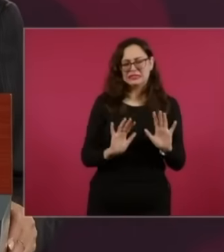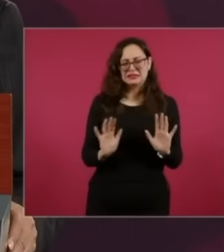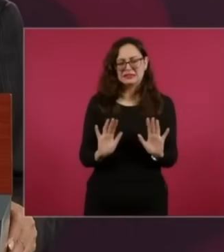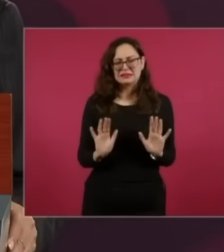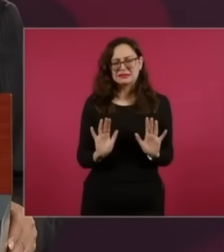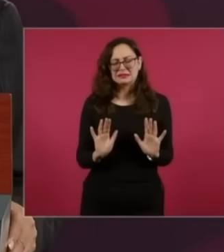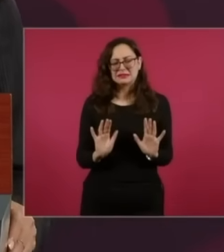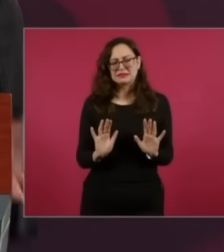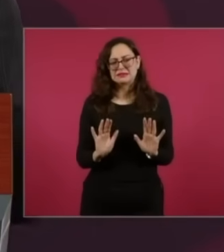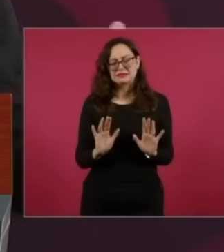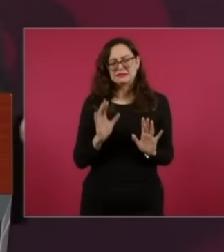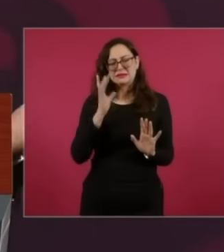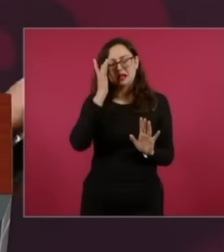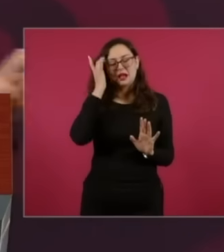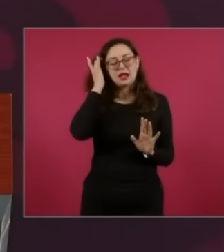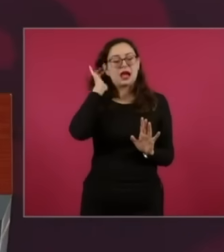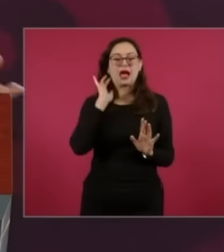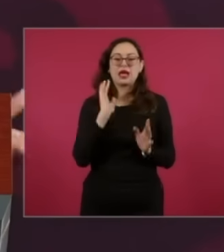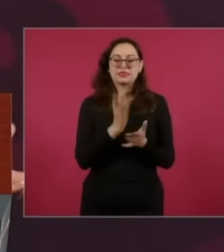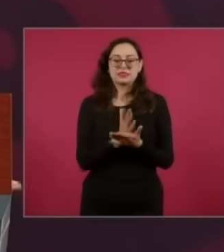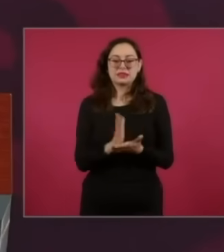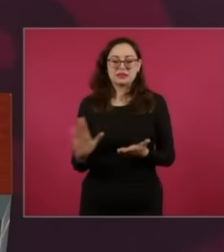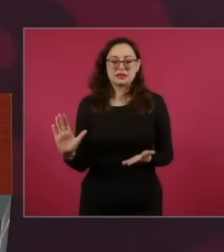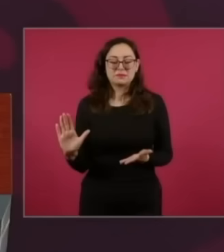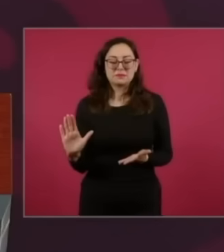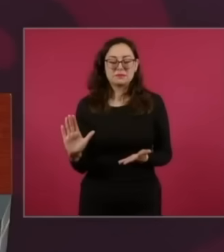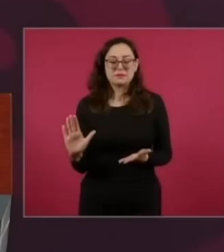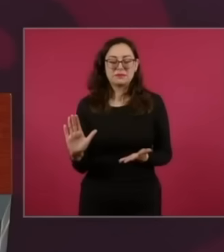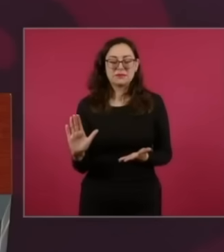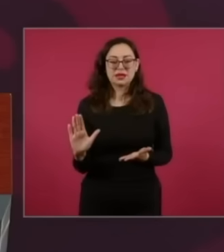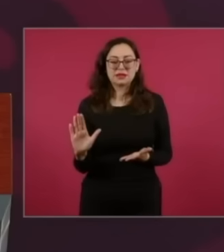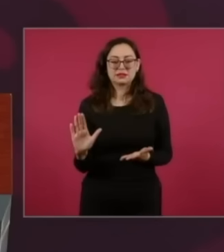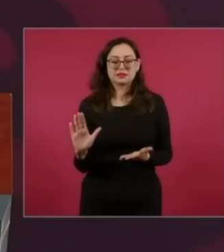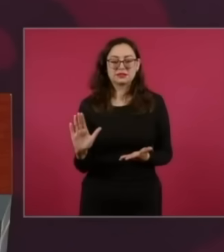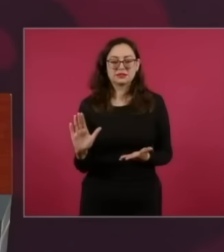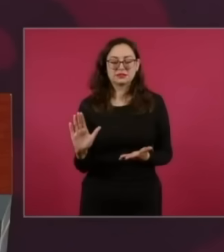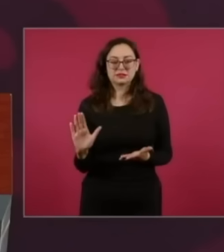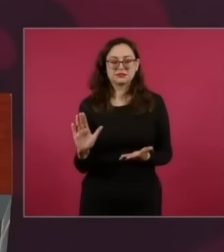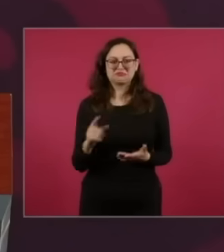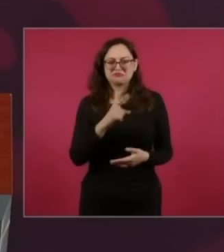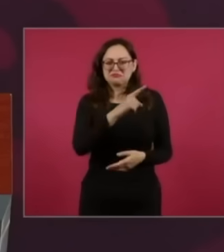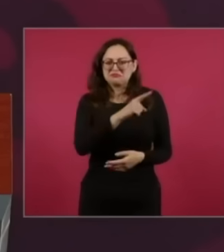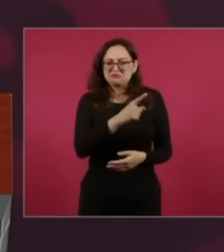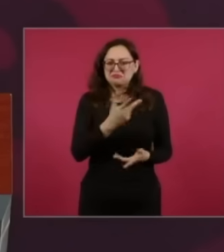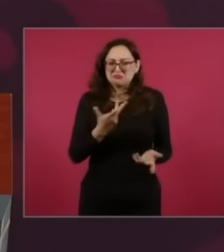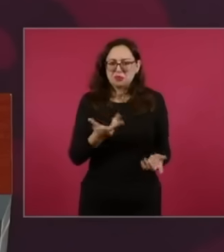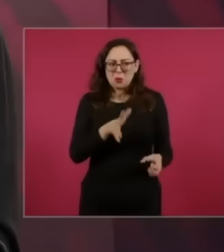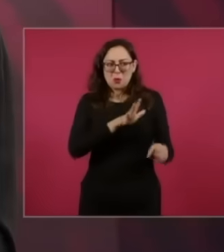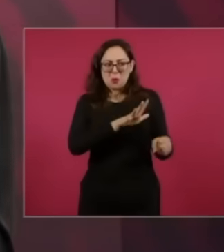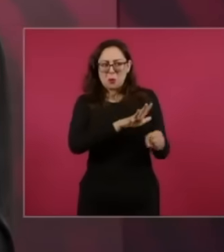nada además sin tener facultades